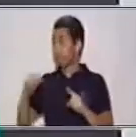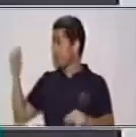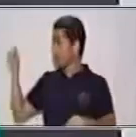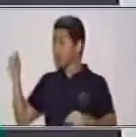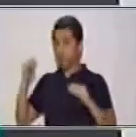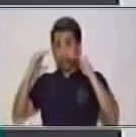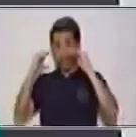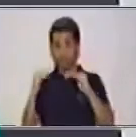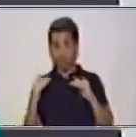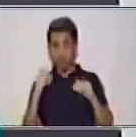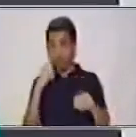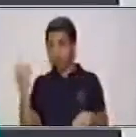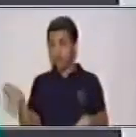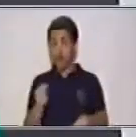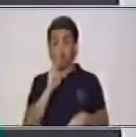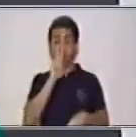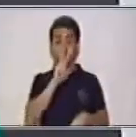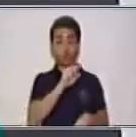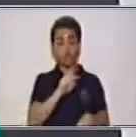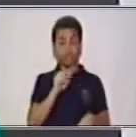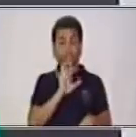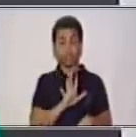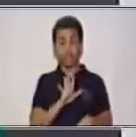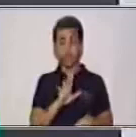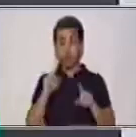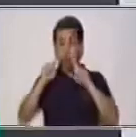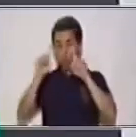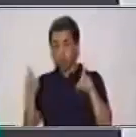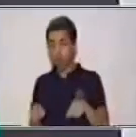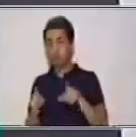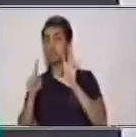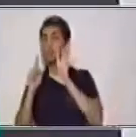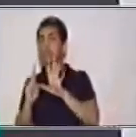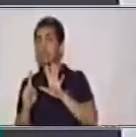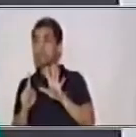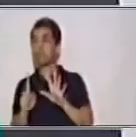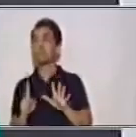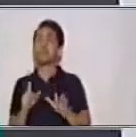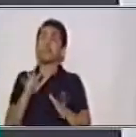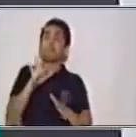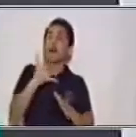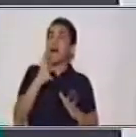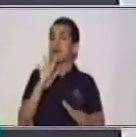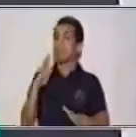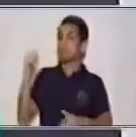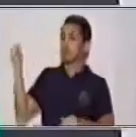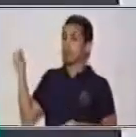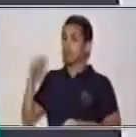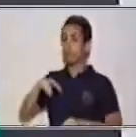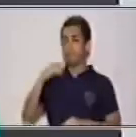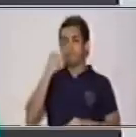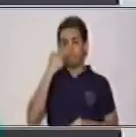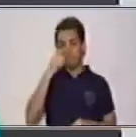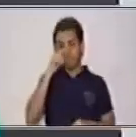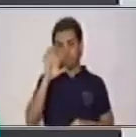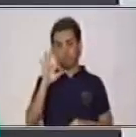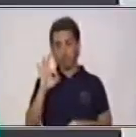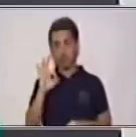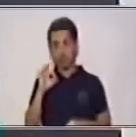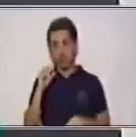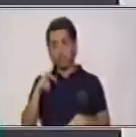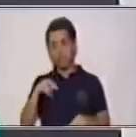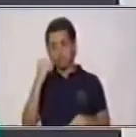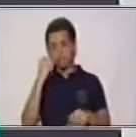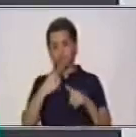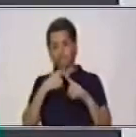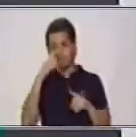nos dicen 2 quintos por 6, esto es muy parecido a un número mixto, pero nos va a